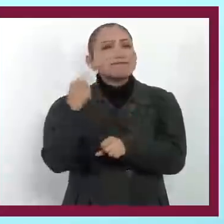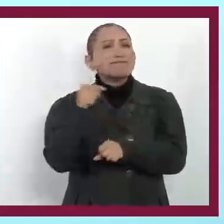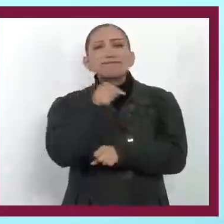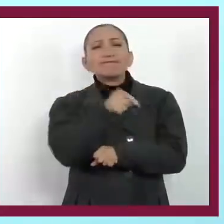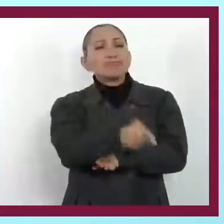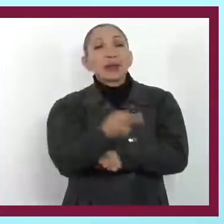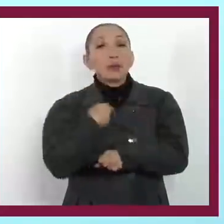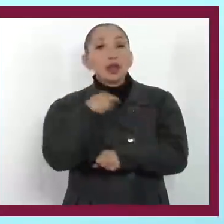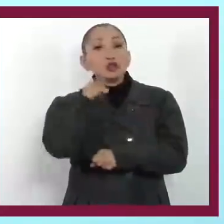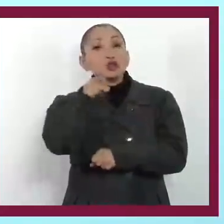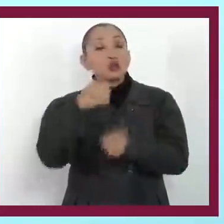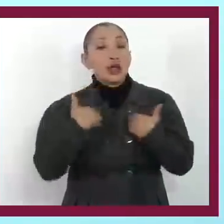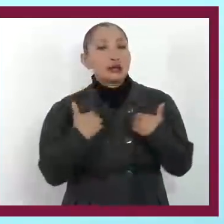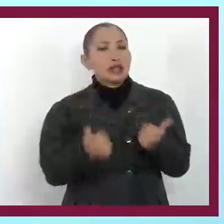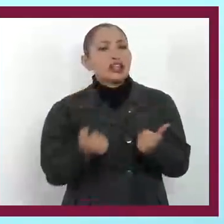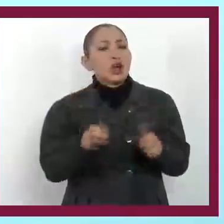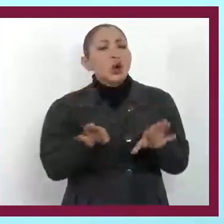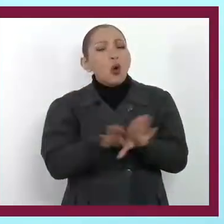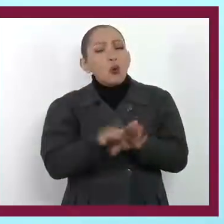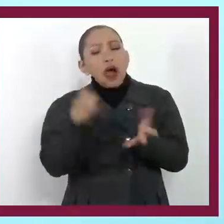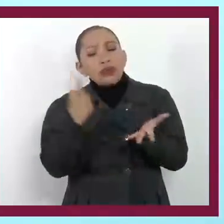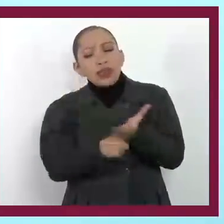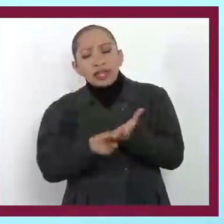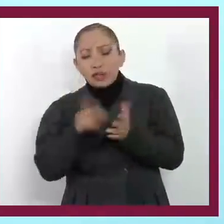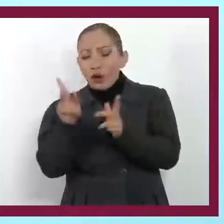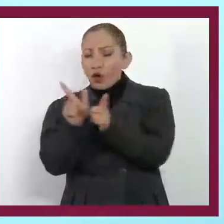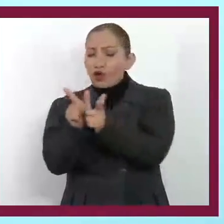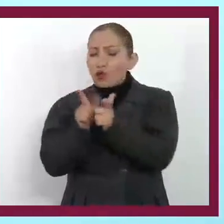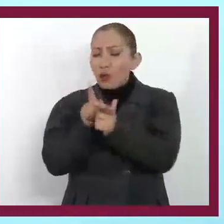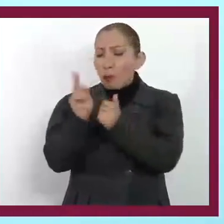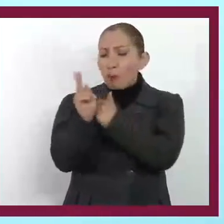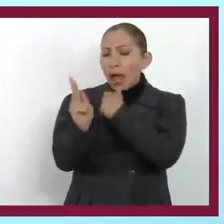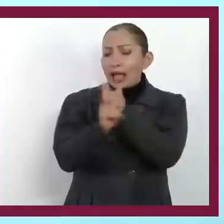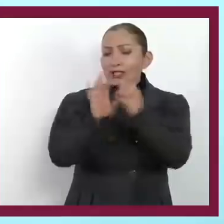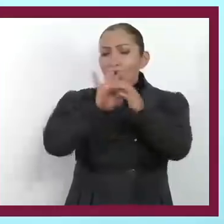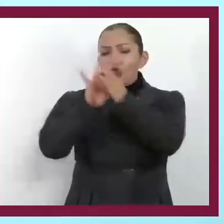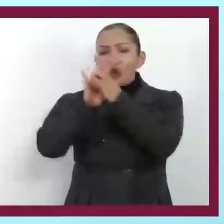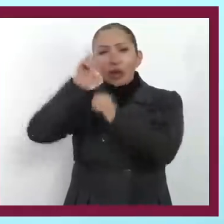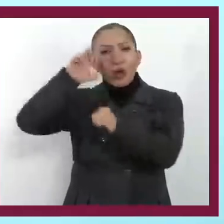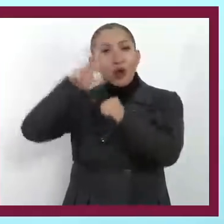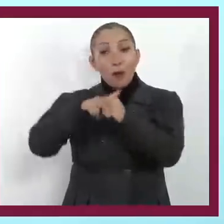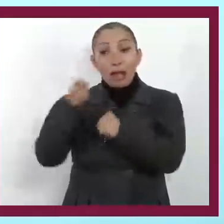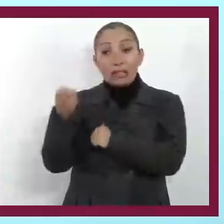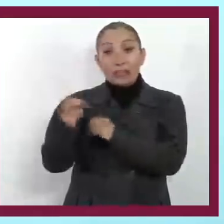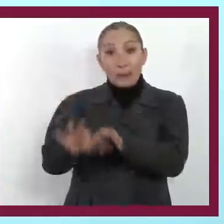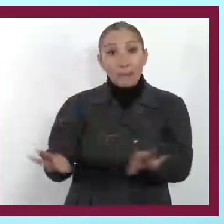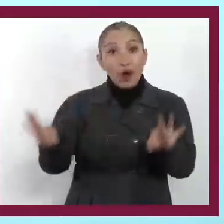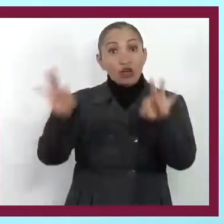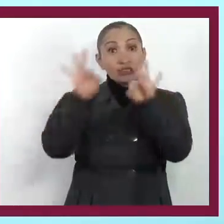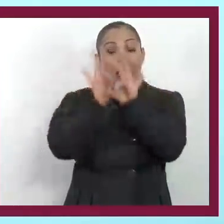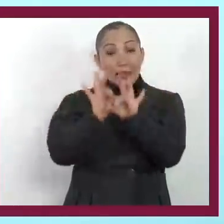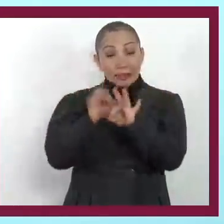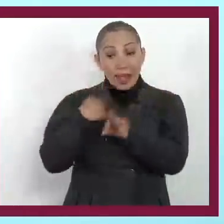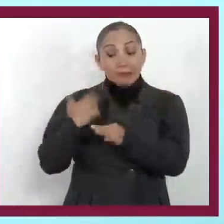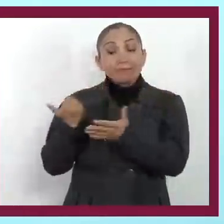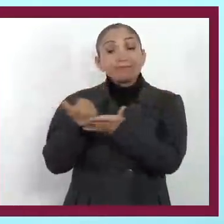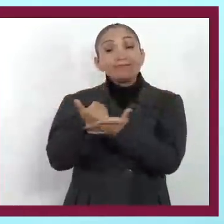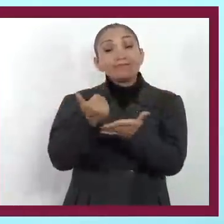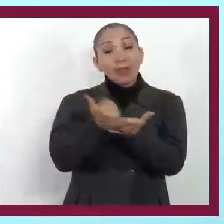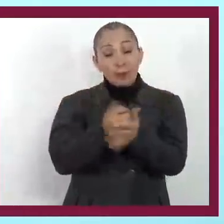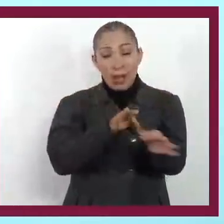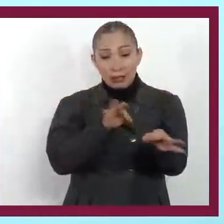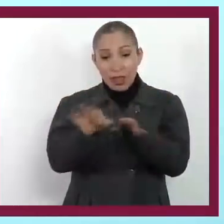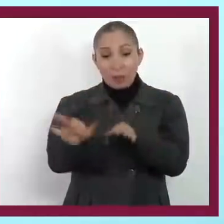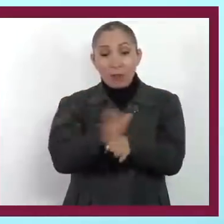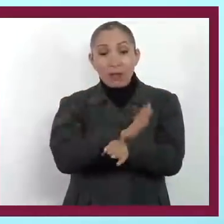propósito de que comprendan el funcionamiento de la Unión Europea como ejemplo de la importancia de la ciudadanía para trabajar